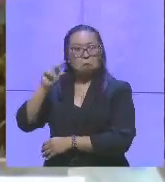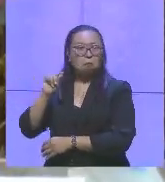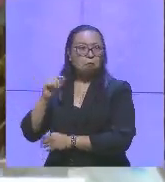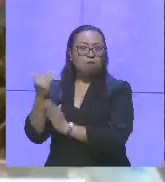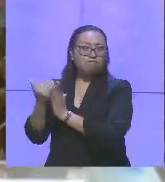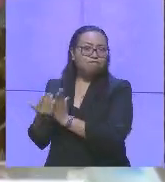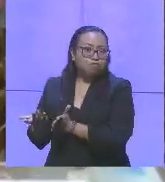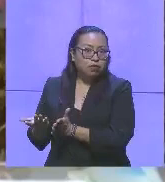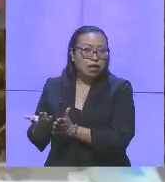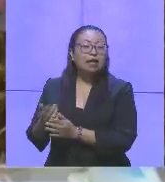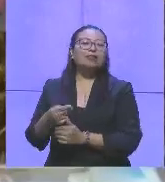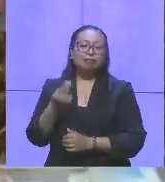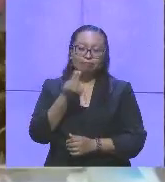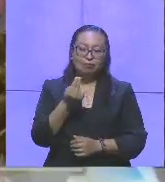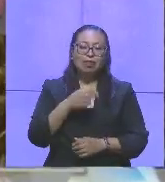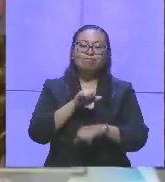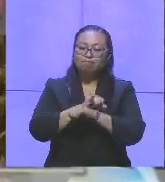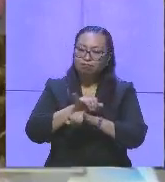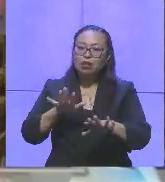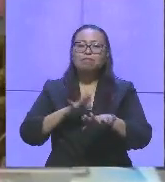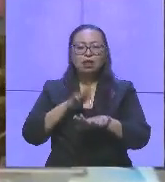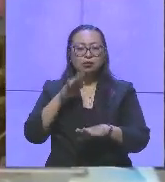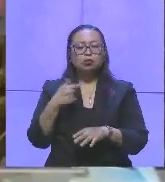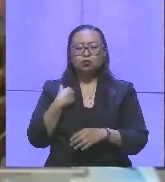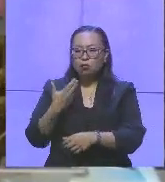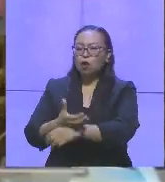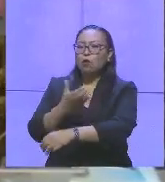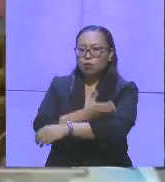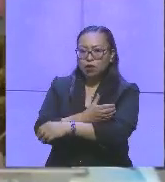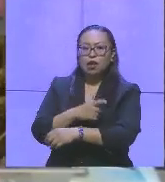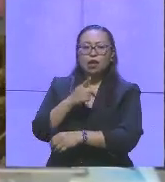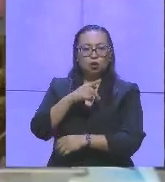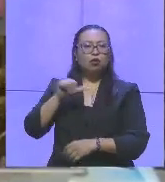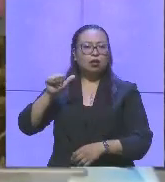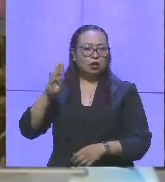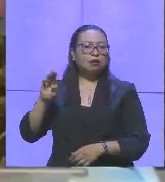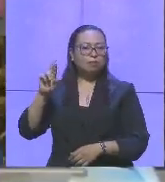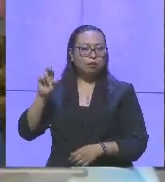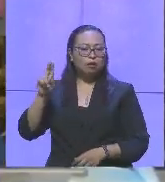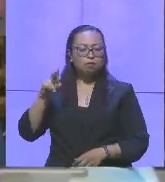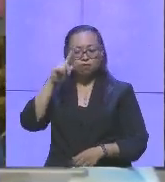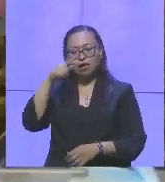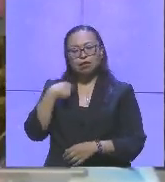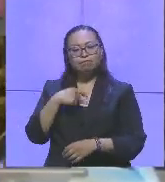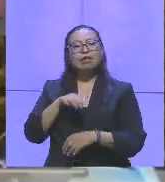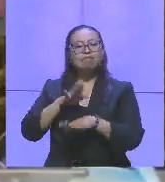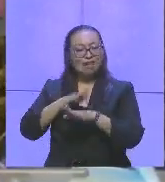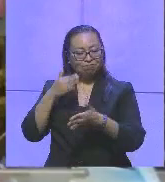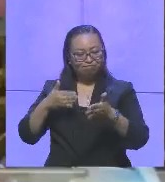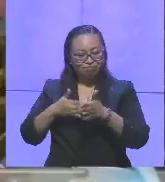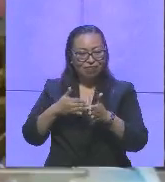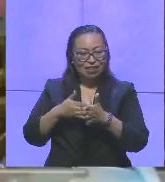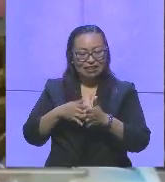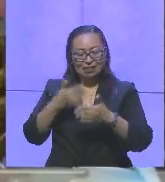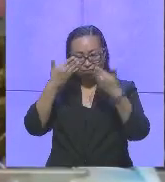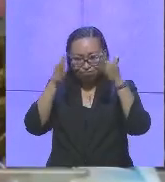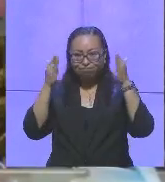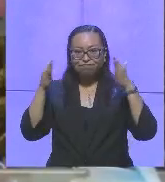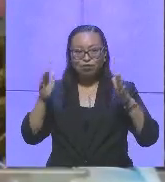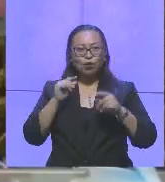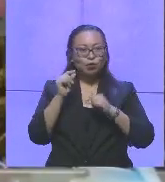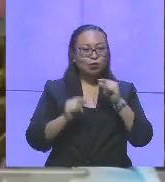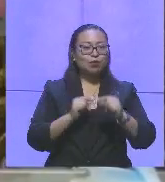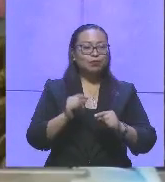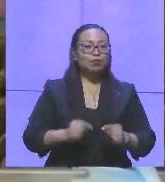esa oportunidad de participar con José Pablo en la Coordinación General de Asesores también fue muy enriquecedora. Son retos muy distintos.